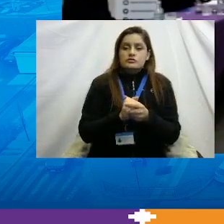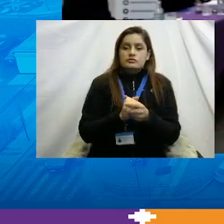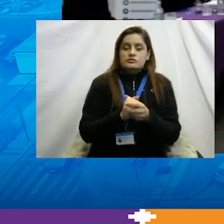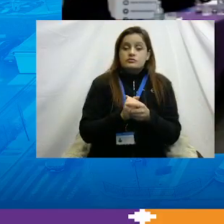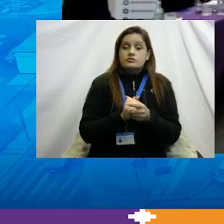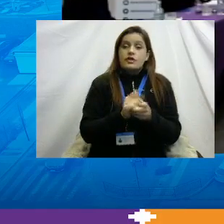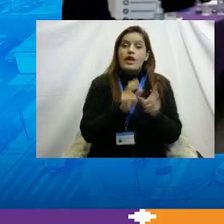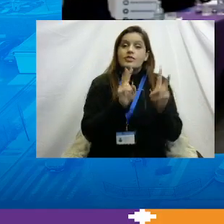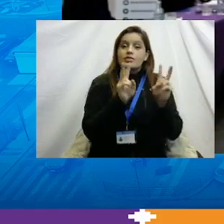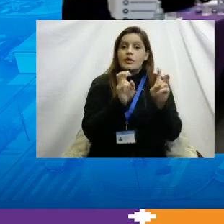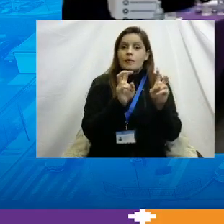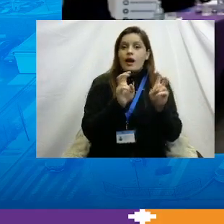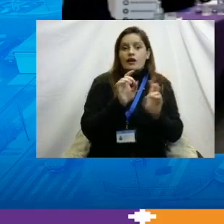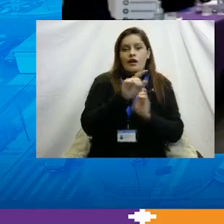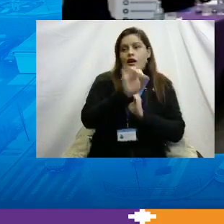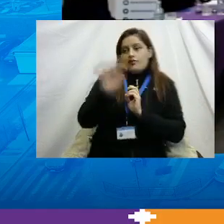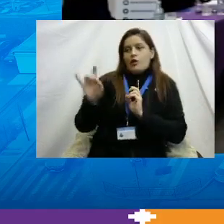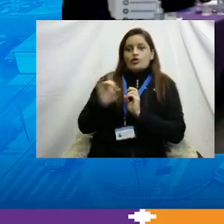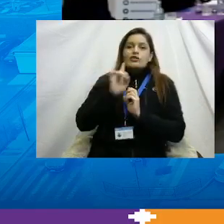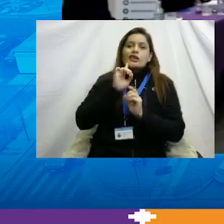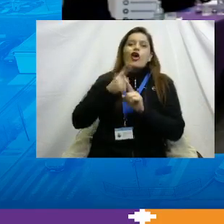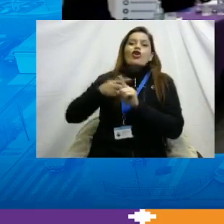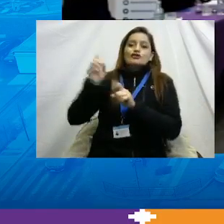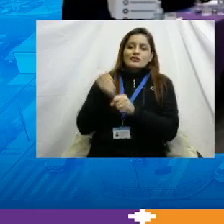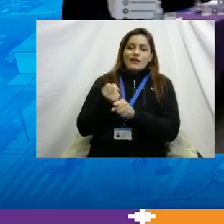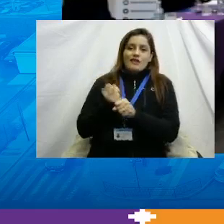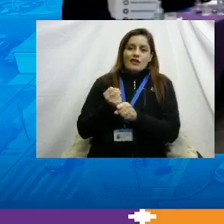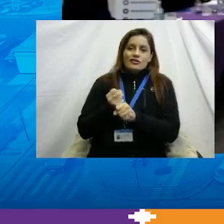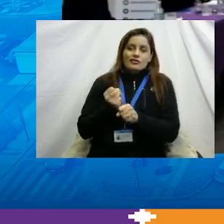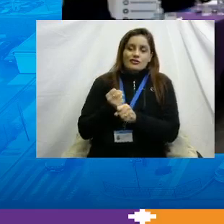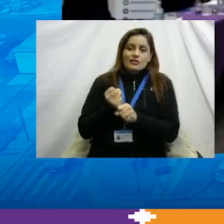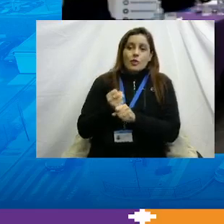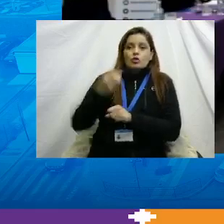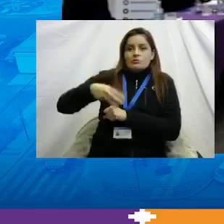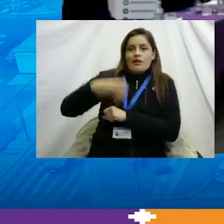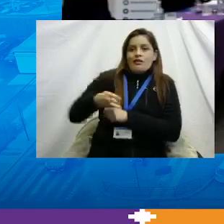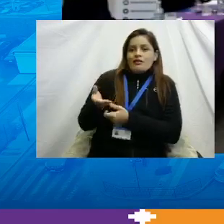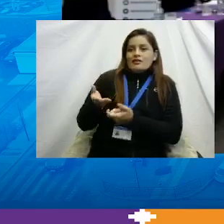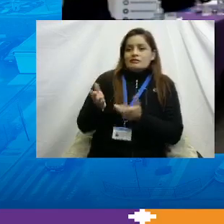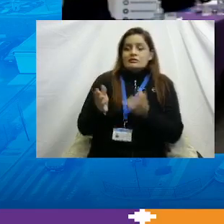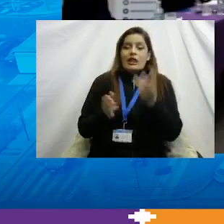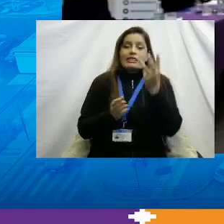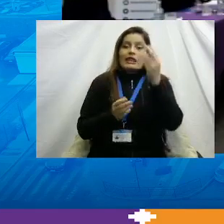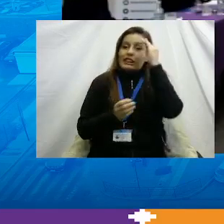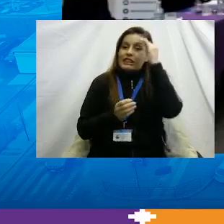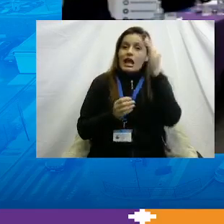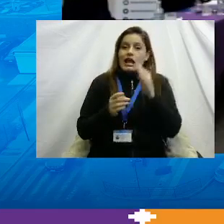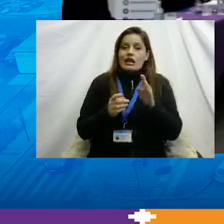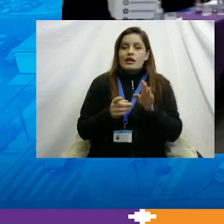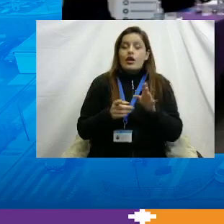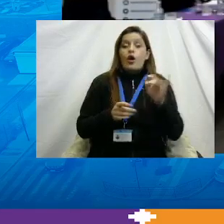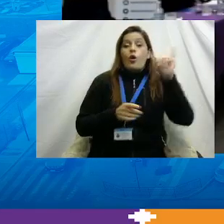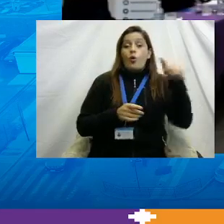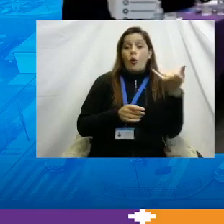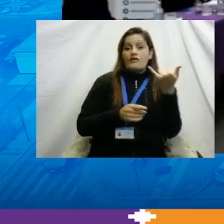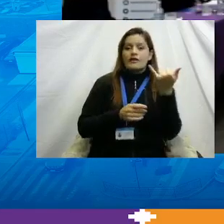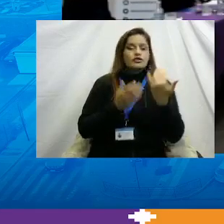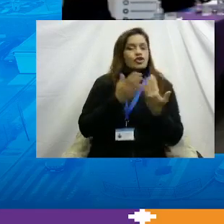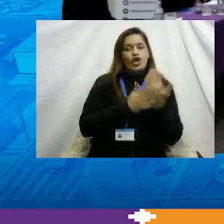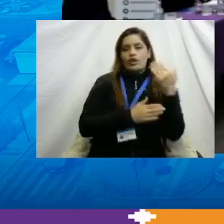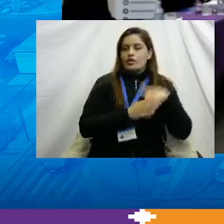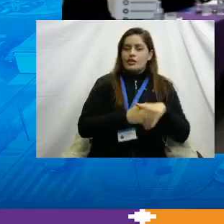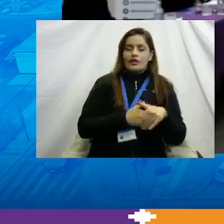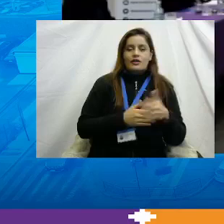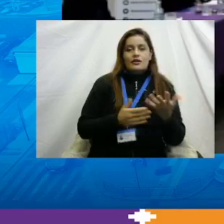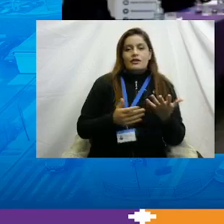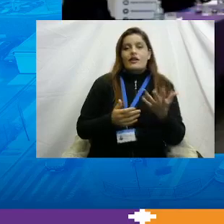la agenda dentro de la responsabilidad que tenemos. Entonces, por eso también hemos dedicado 3 días a la semana. El día jueves nos vamos a dedicar todo el día a hacer entrevistas, el